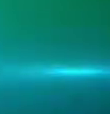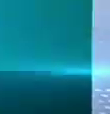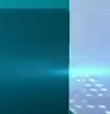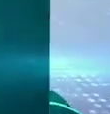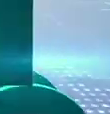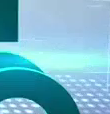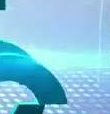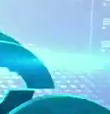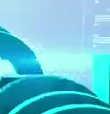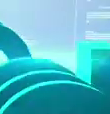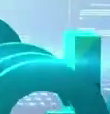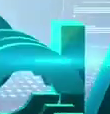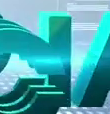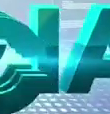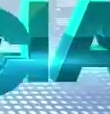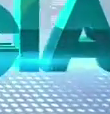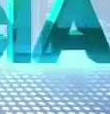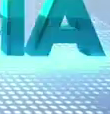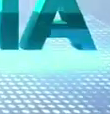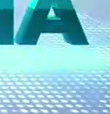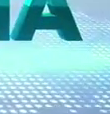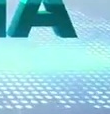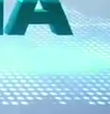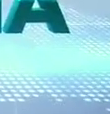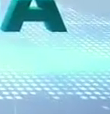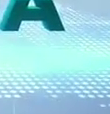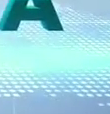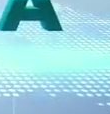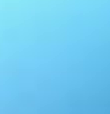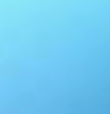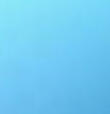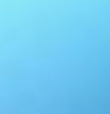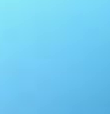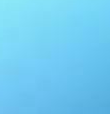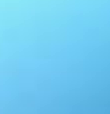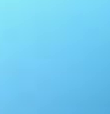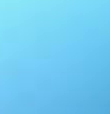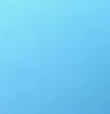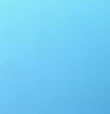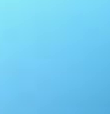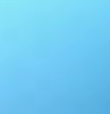en la comodidad no